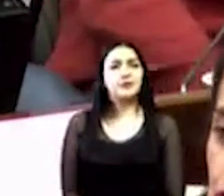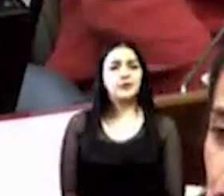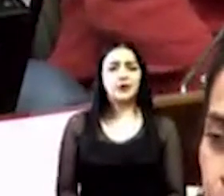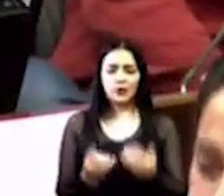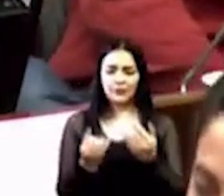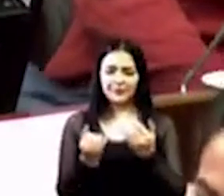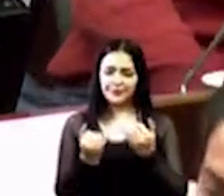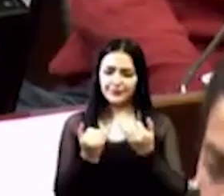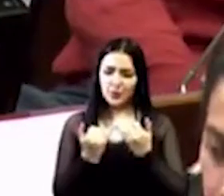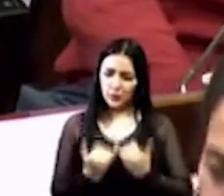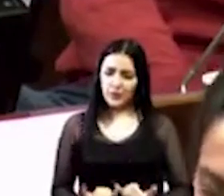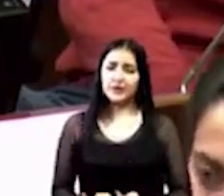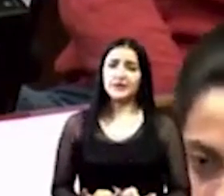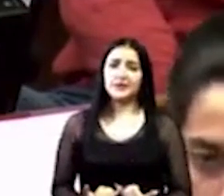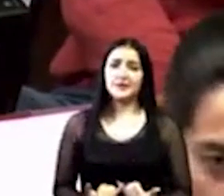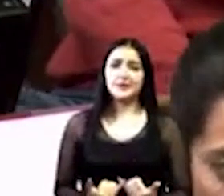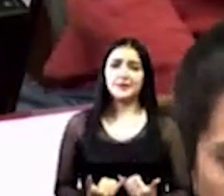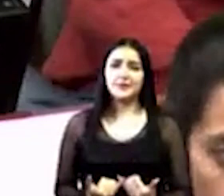Hoy,